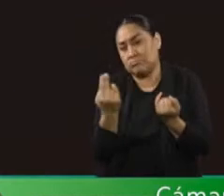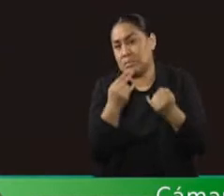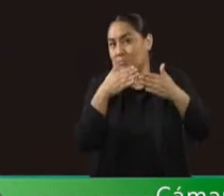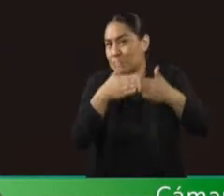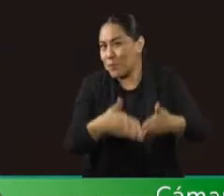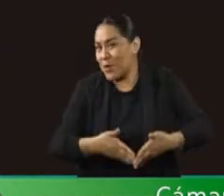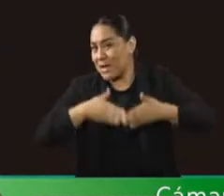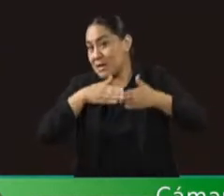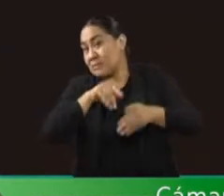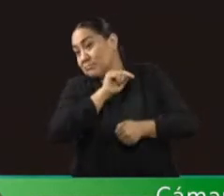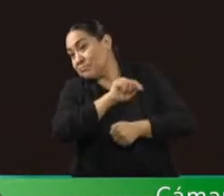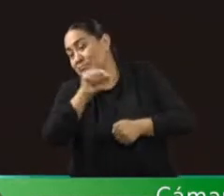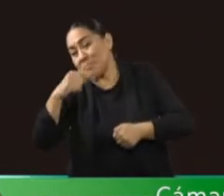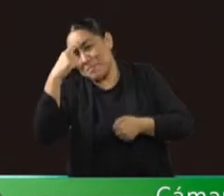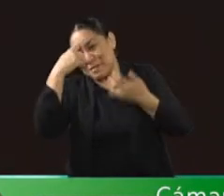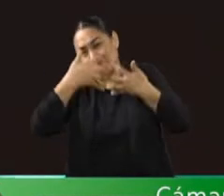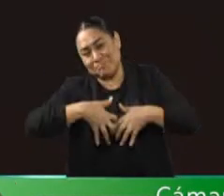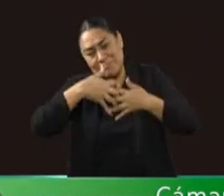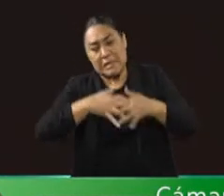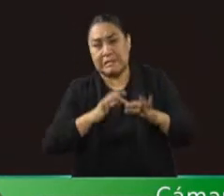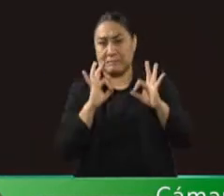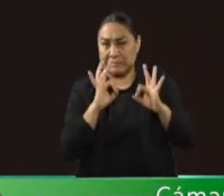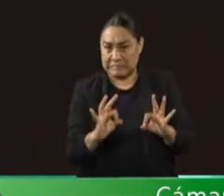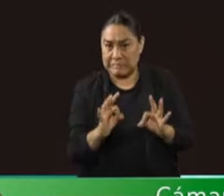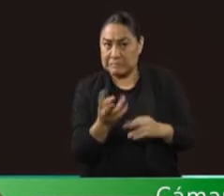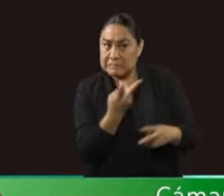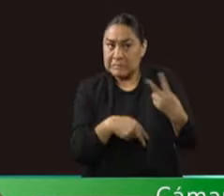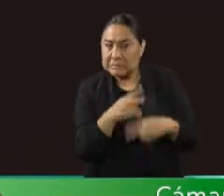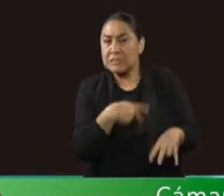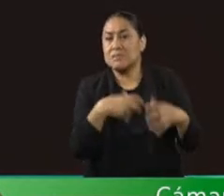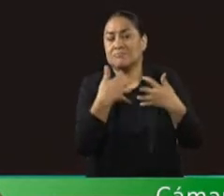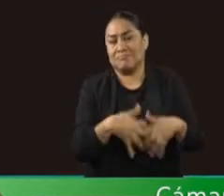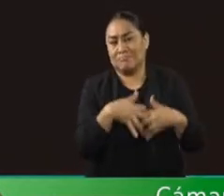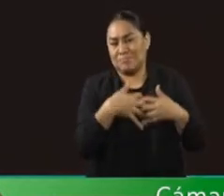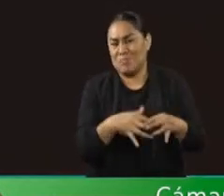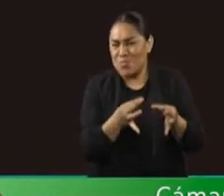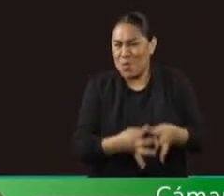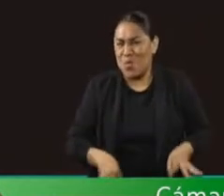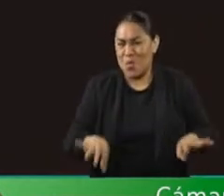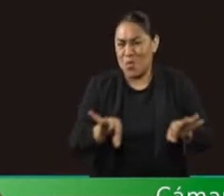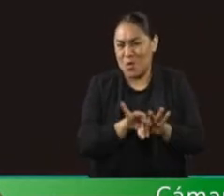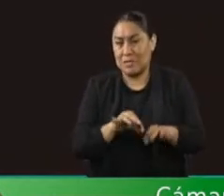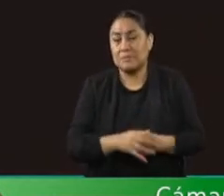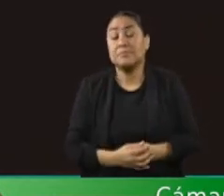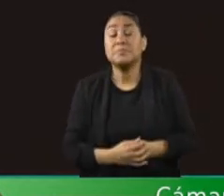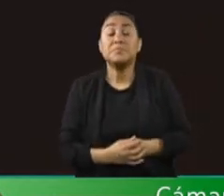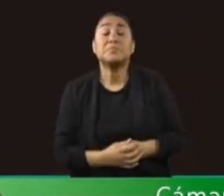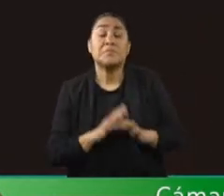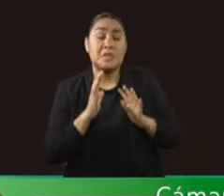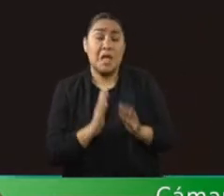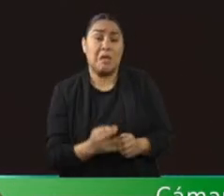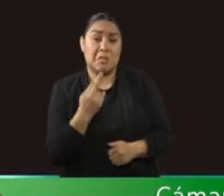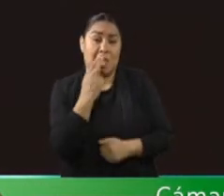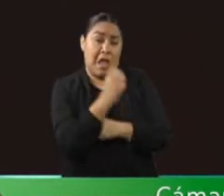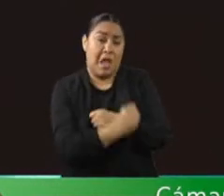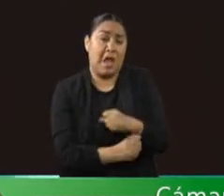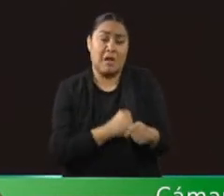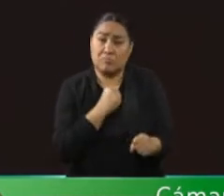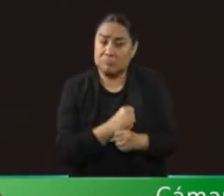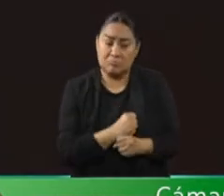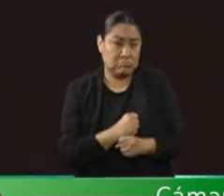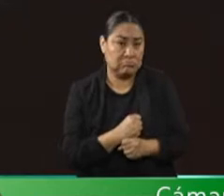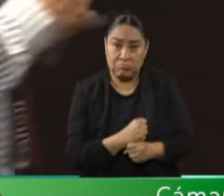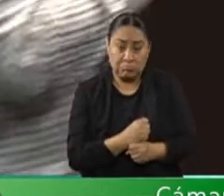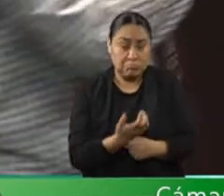verdaderamente estén a la altura de su producción después de más de 25 años no se ha